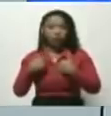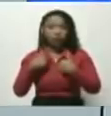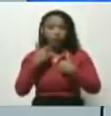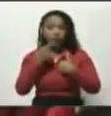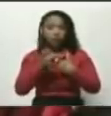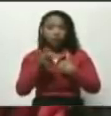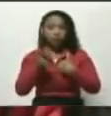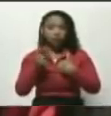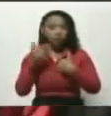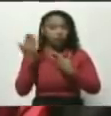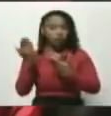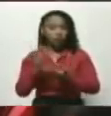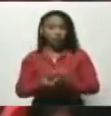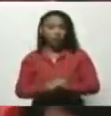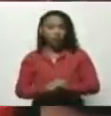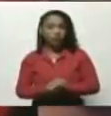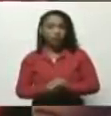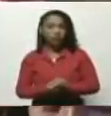lo siguiente: